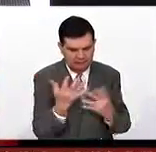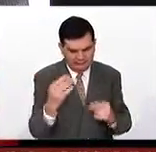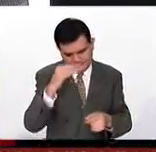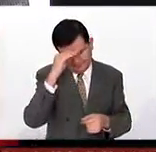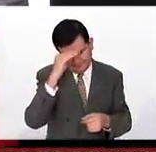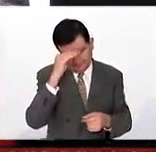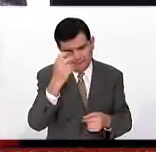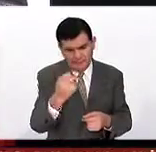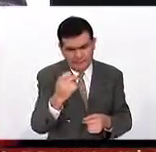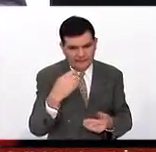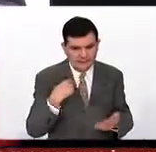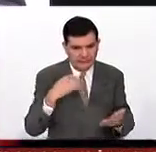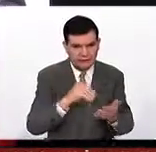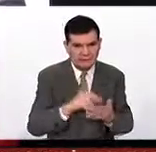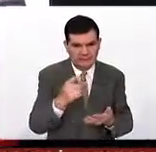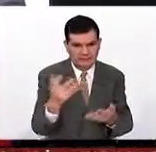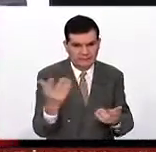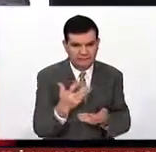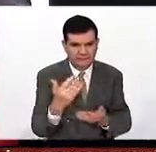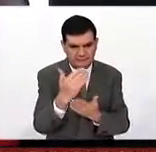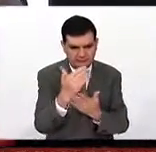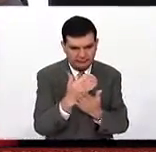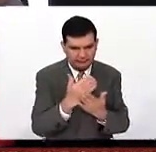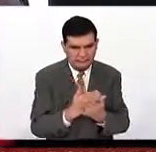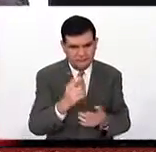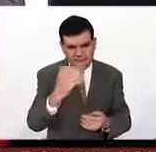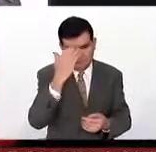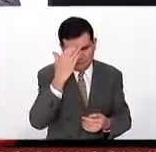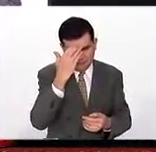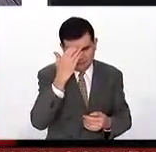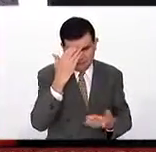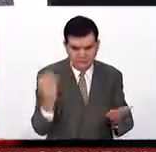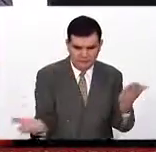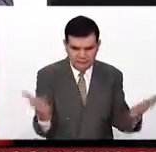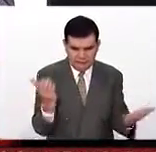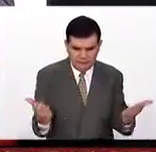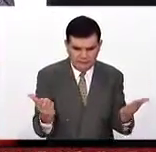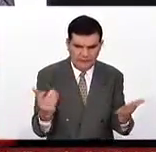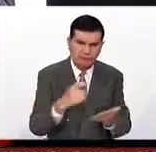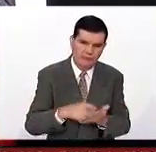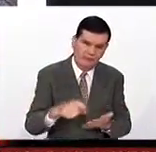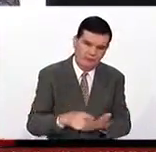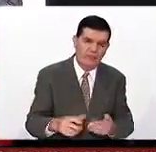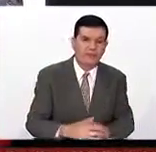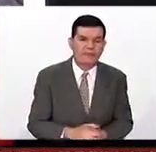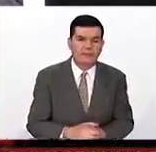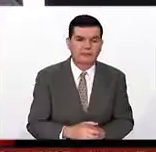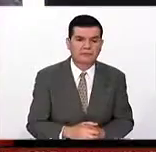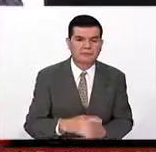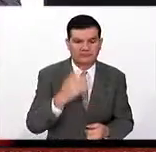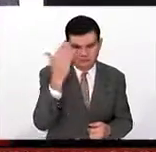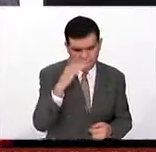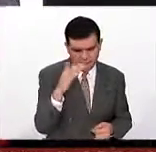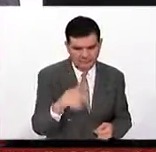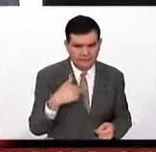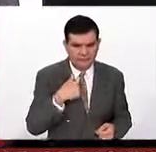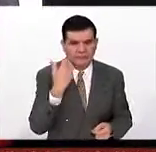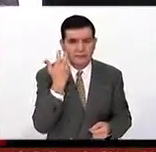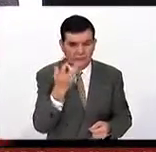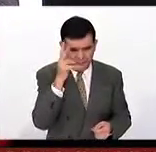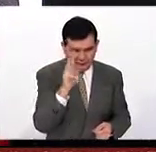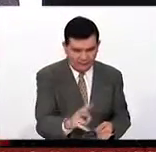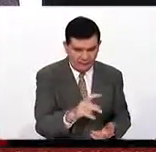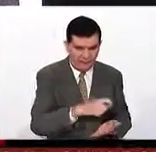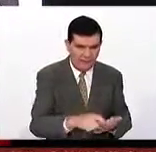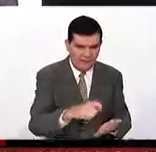y sobre todo hacer este ejercicio que le llamamos conoce compara consume determinar qué es lo que queremos realmente